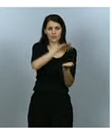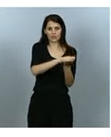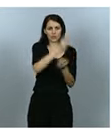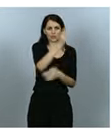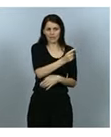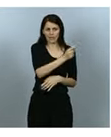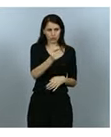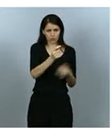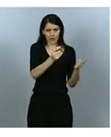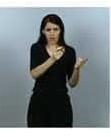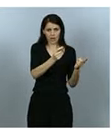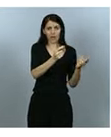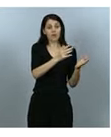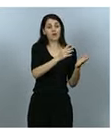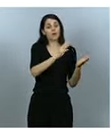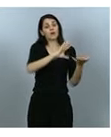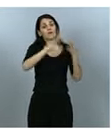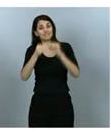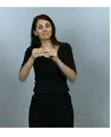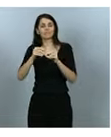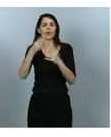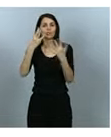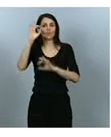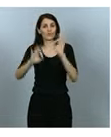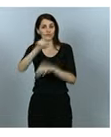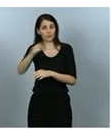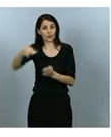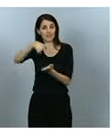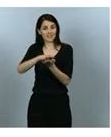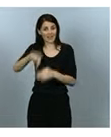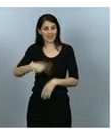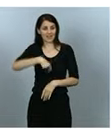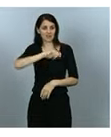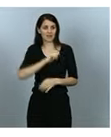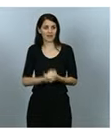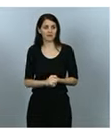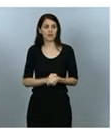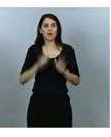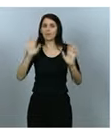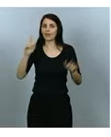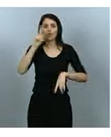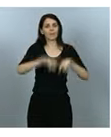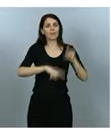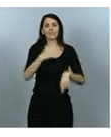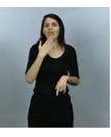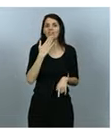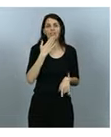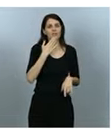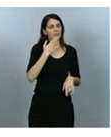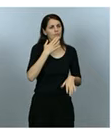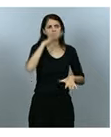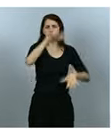España del 8%, pero con una variabilidad enorme por grupo de edad. Si se dan cuenta, tenemos